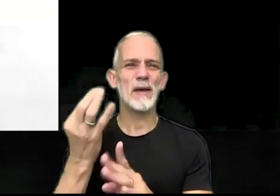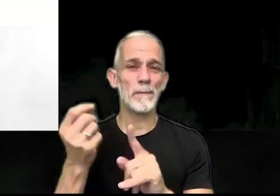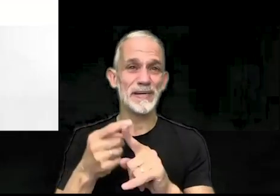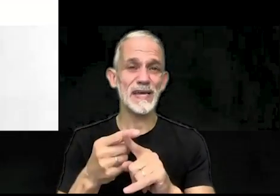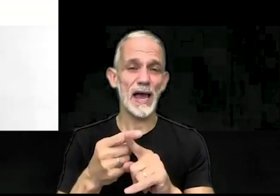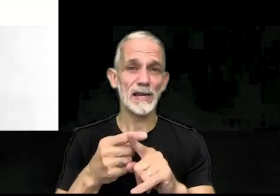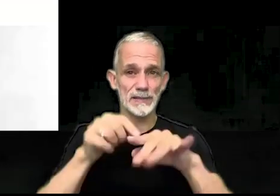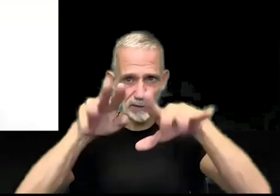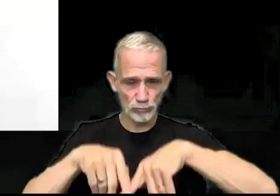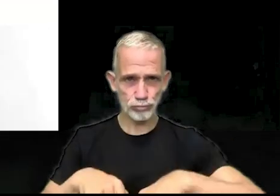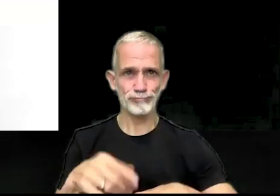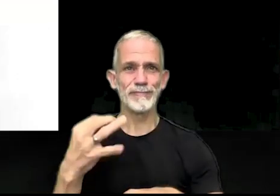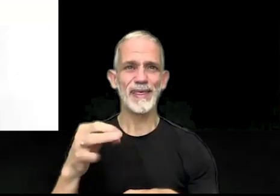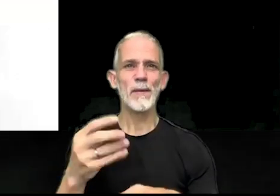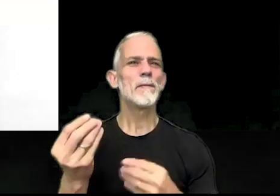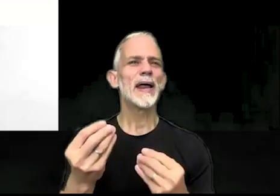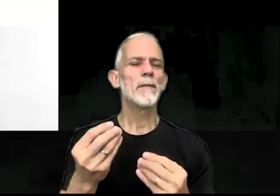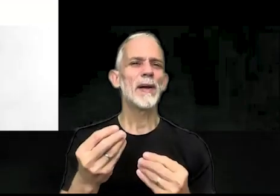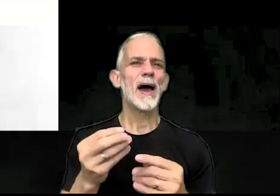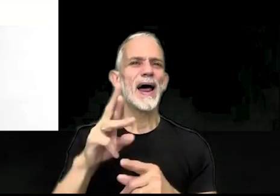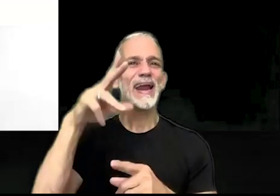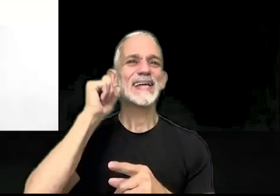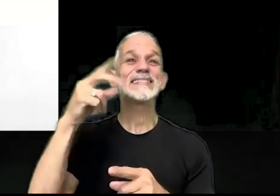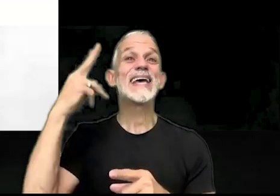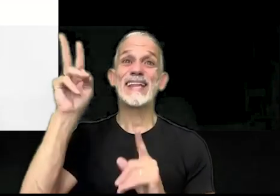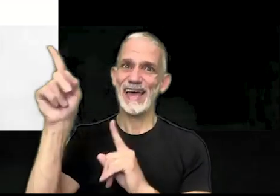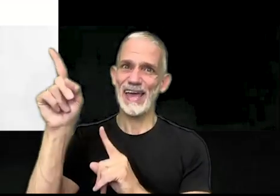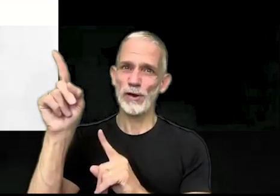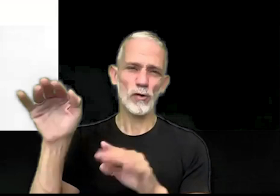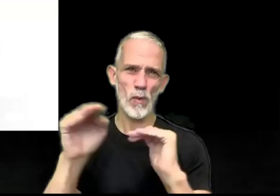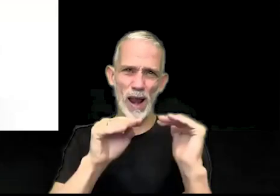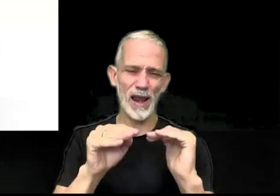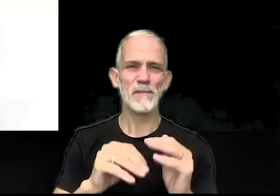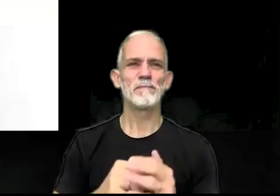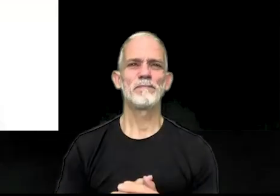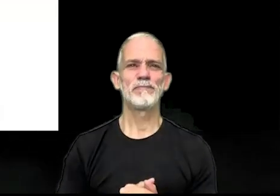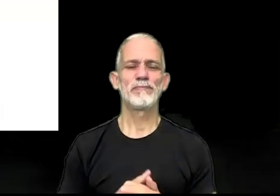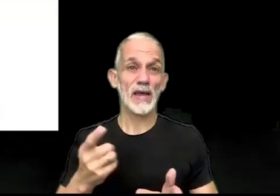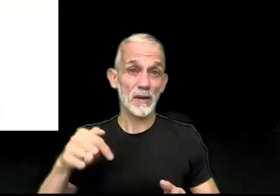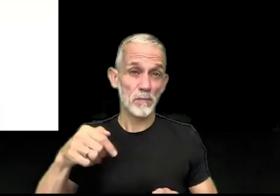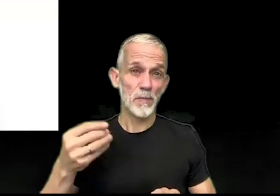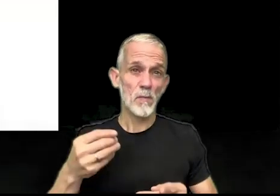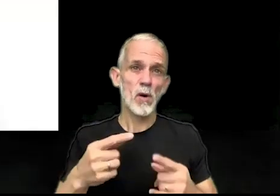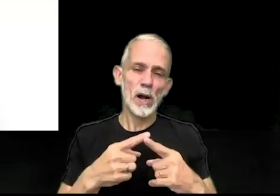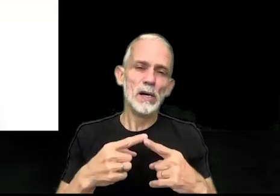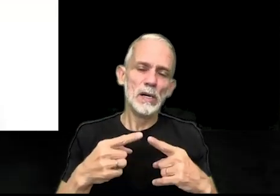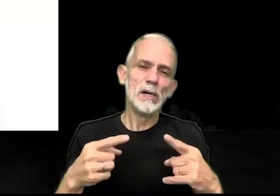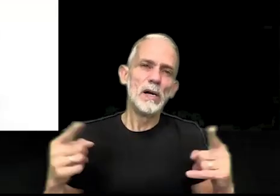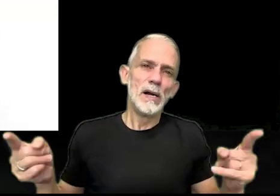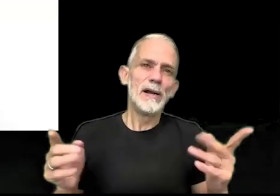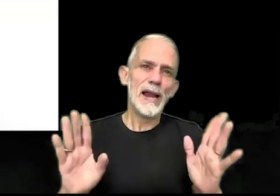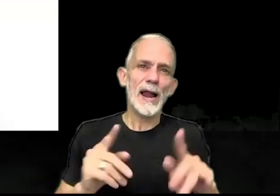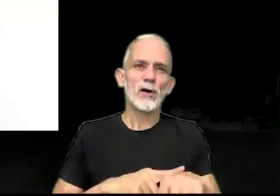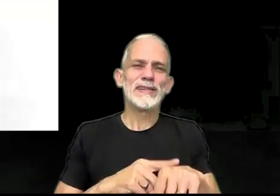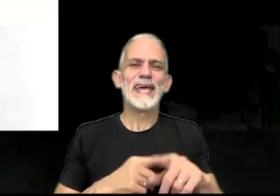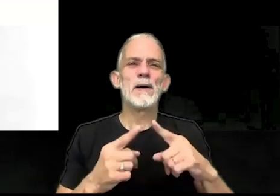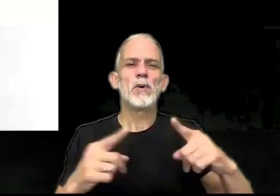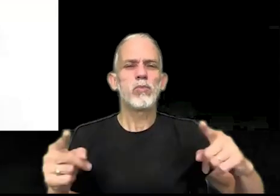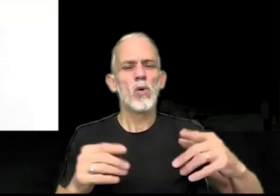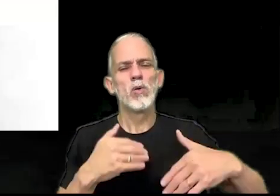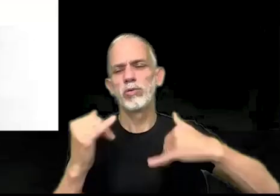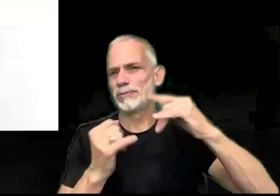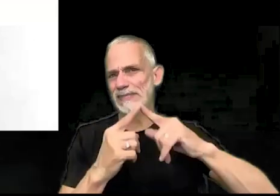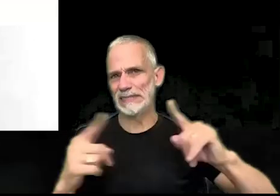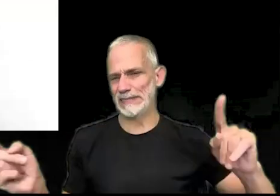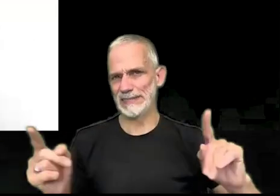a transcribir también para rentas de fuente extranjera, que acá, por la extensión del tiempo de